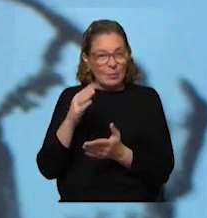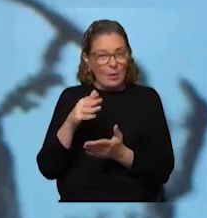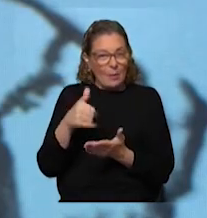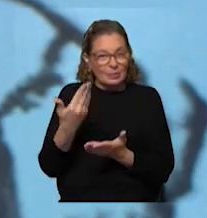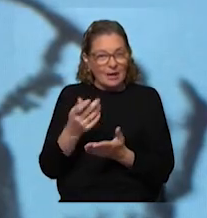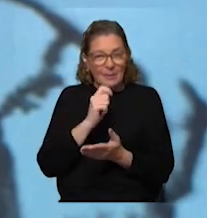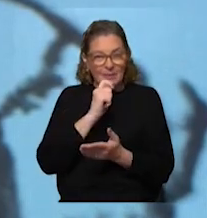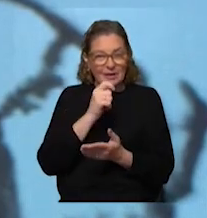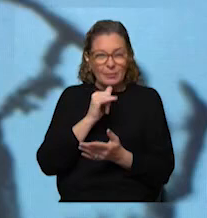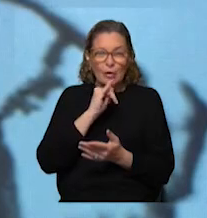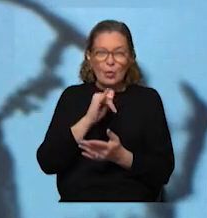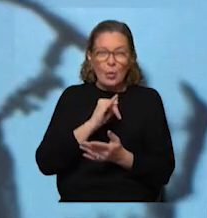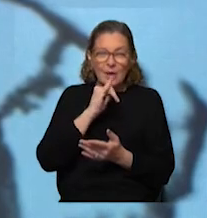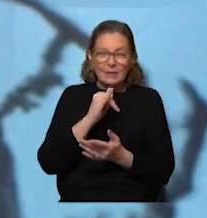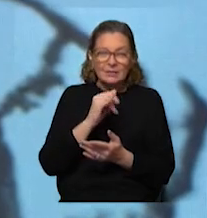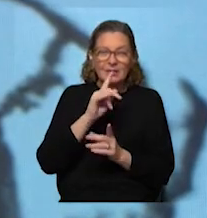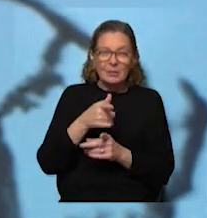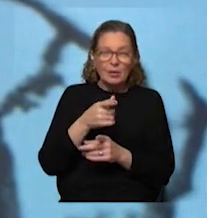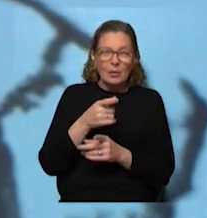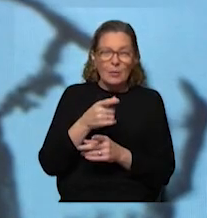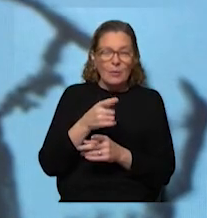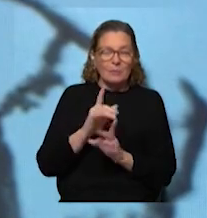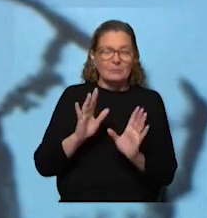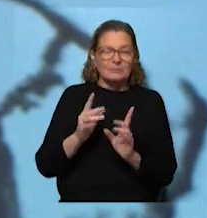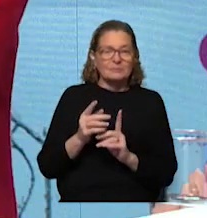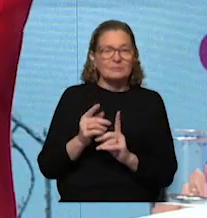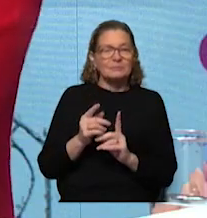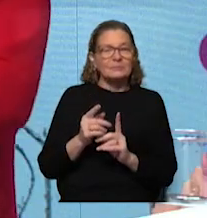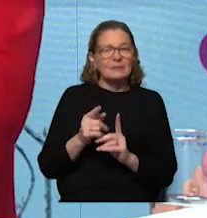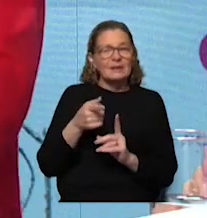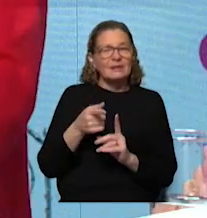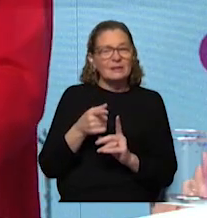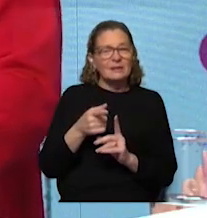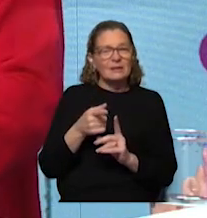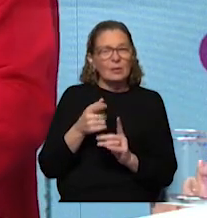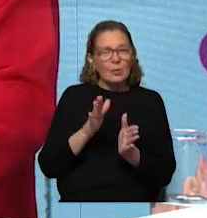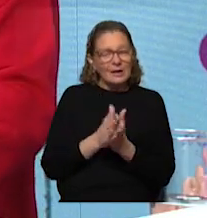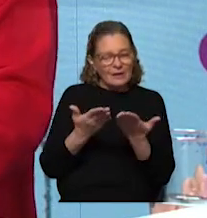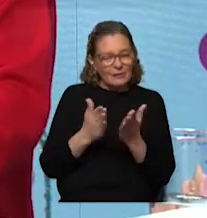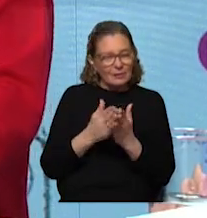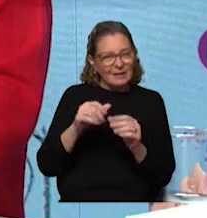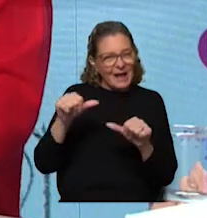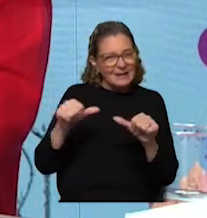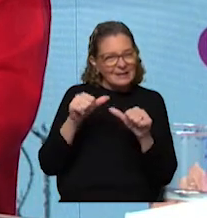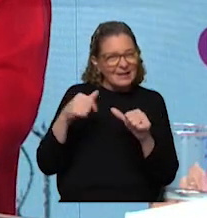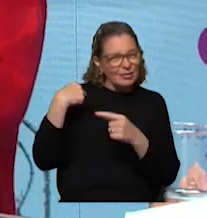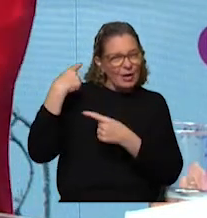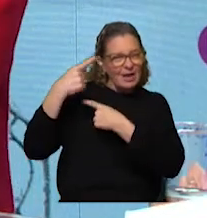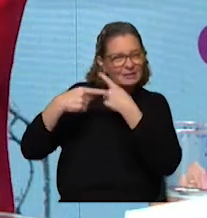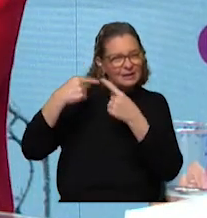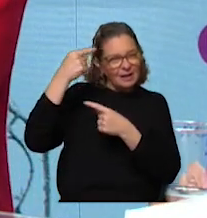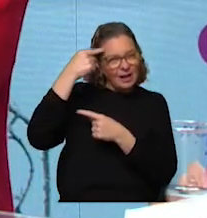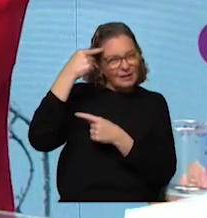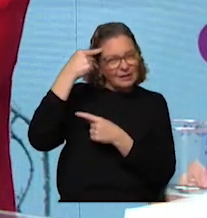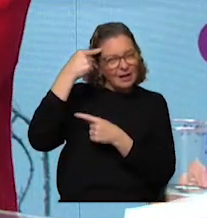al periodismo narrativo a la crónica también como como género no azul y es un libro que se venía gestando ya de hace un tiempo en tu cabeza